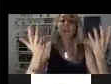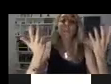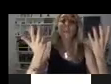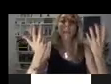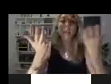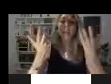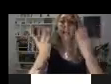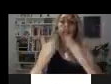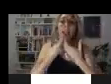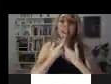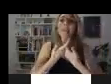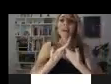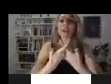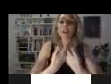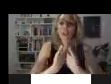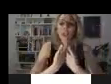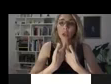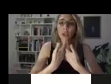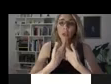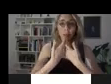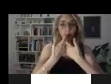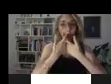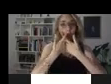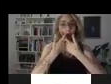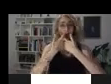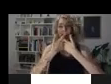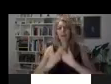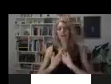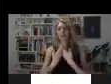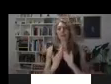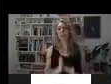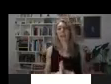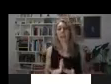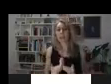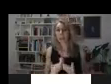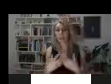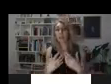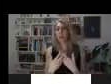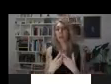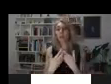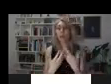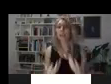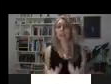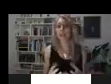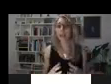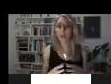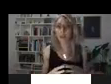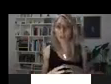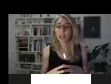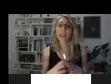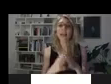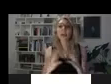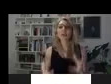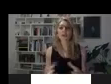es lo que le da valor, qué es lo que le da preponderancia? Primero el logro estético,